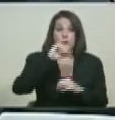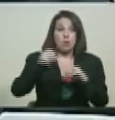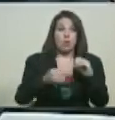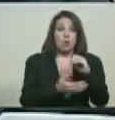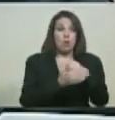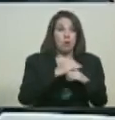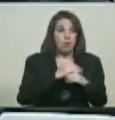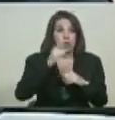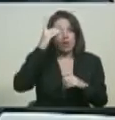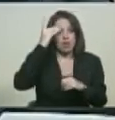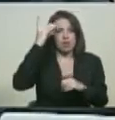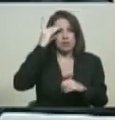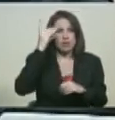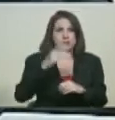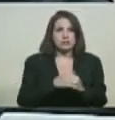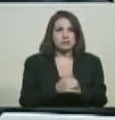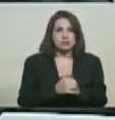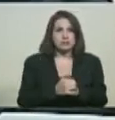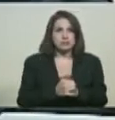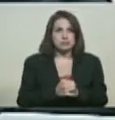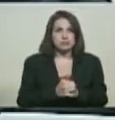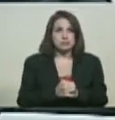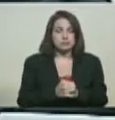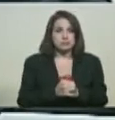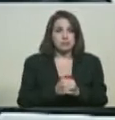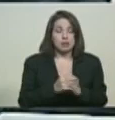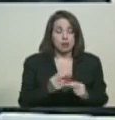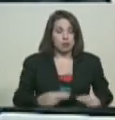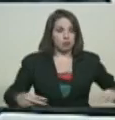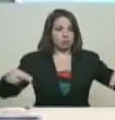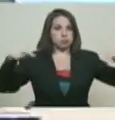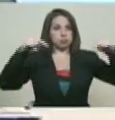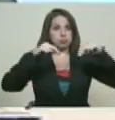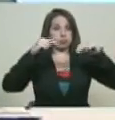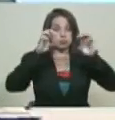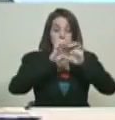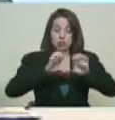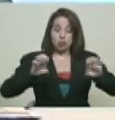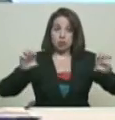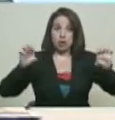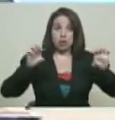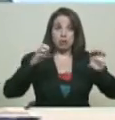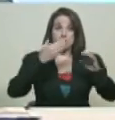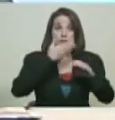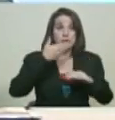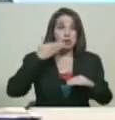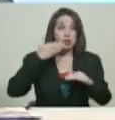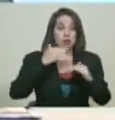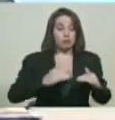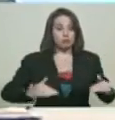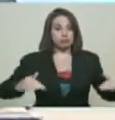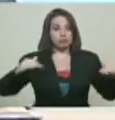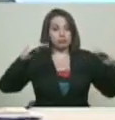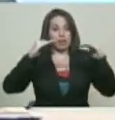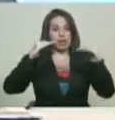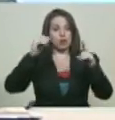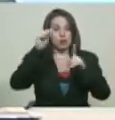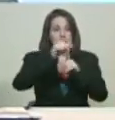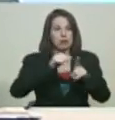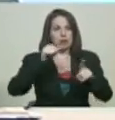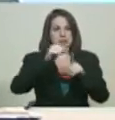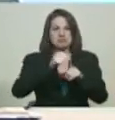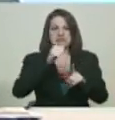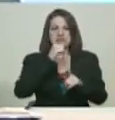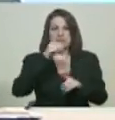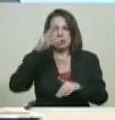si rodríguez y se levantaron y se educaron a lo largo de estas luchas y quién iba a pensar